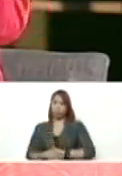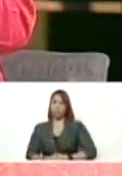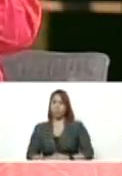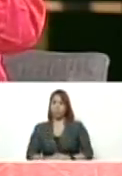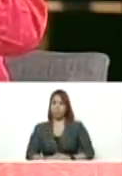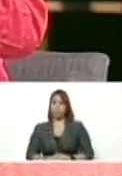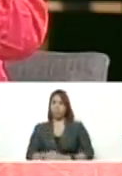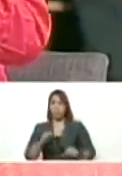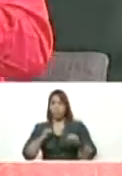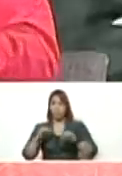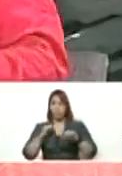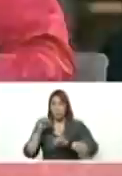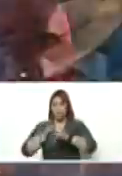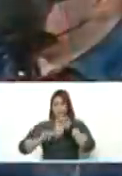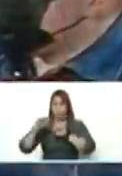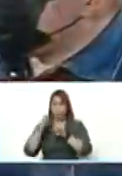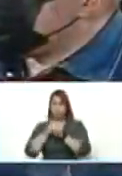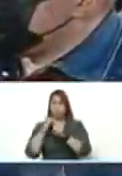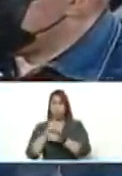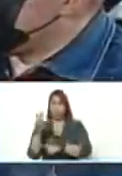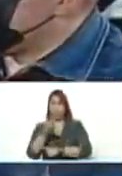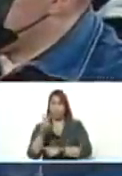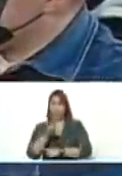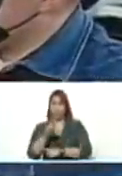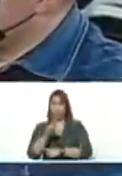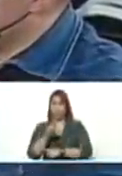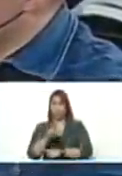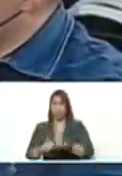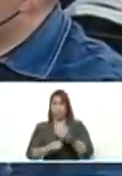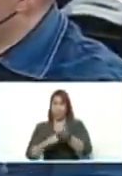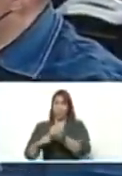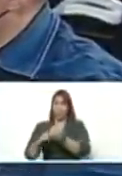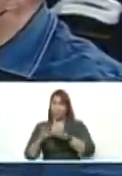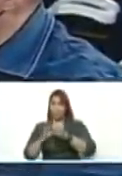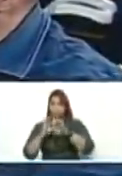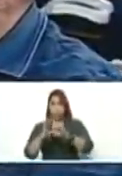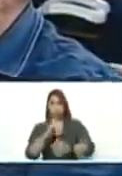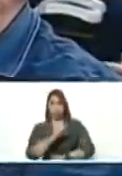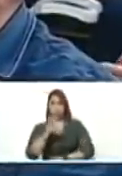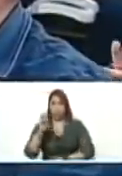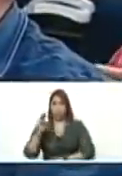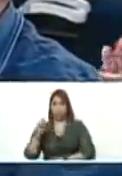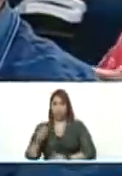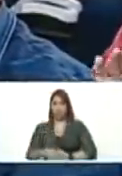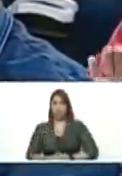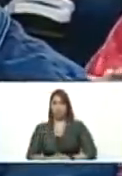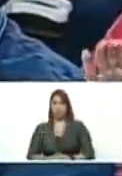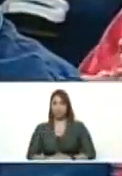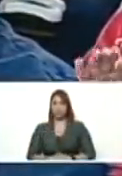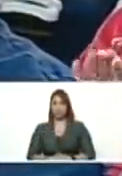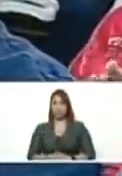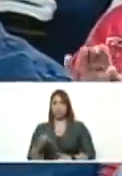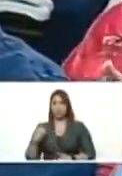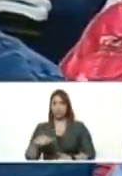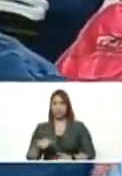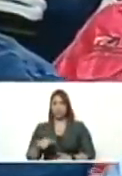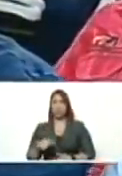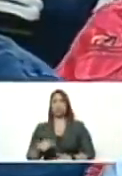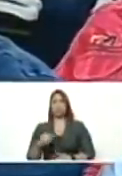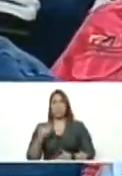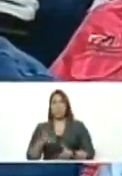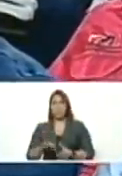el movimiento sindical venezolano ha contribuido a la consolidación de los CPT. Entonces tenemos como un triángulo